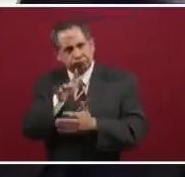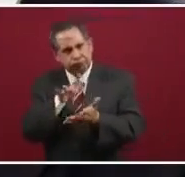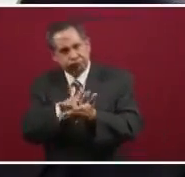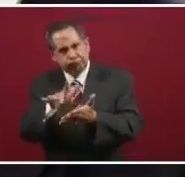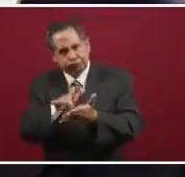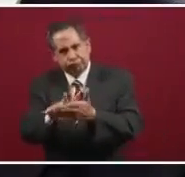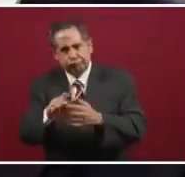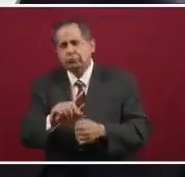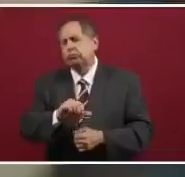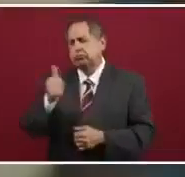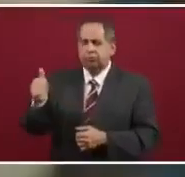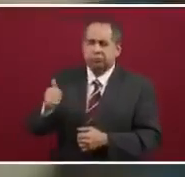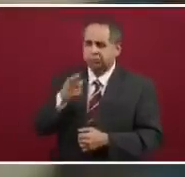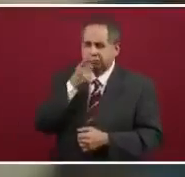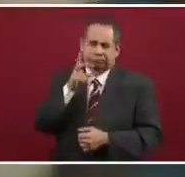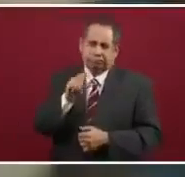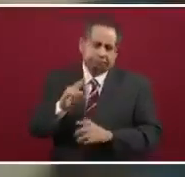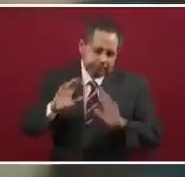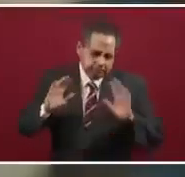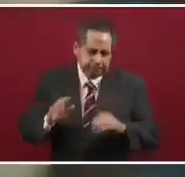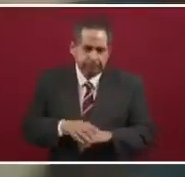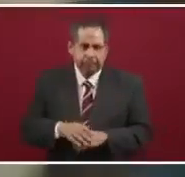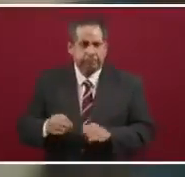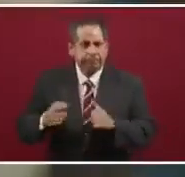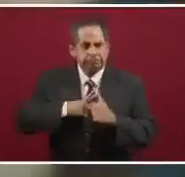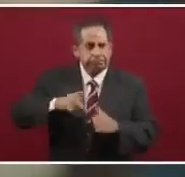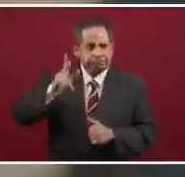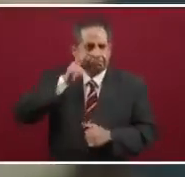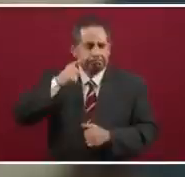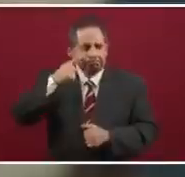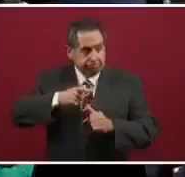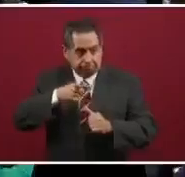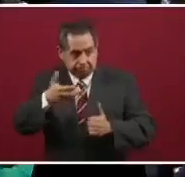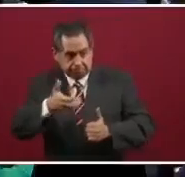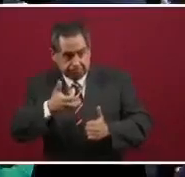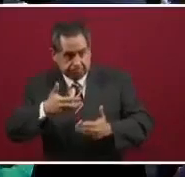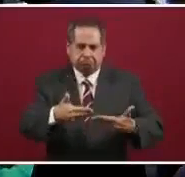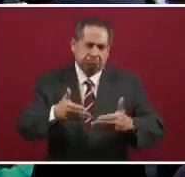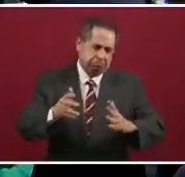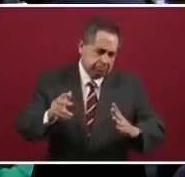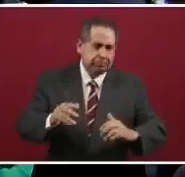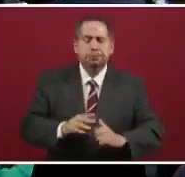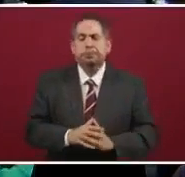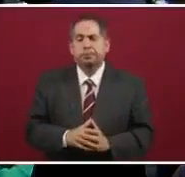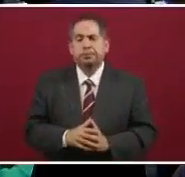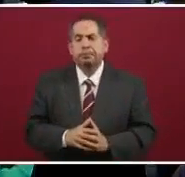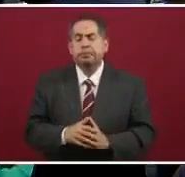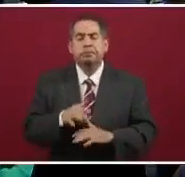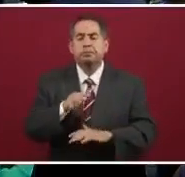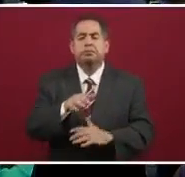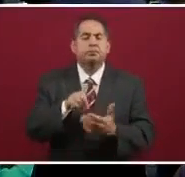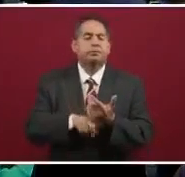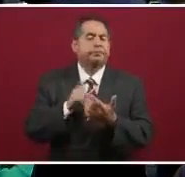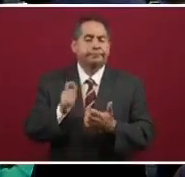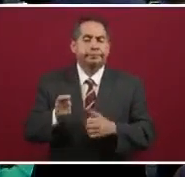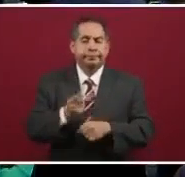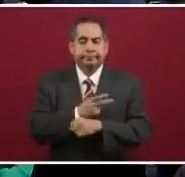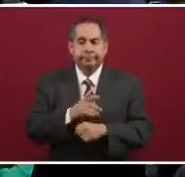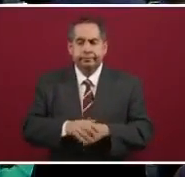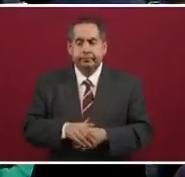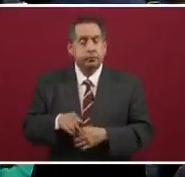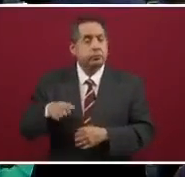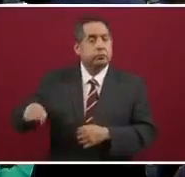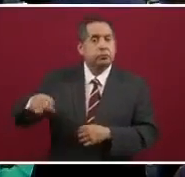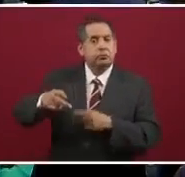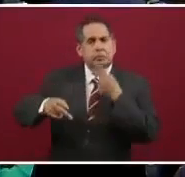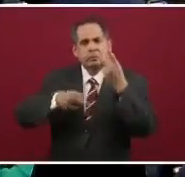y hay otros que no, porque dicen que se tiene que demostrar y se tiene que ganar la confianza con los hechos. Y esto se refiere a que han gritado